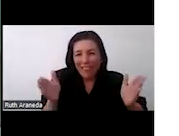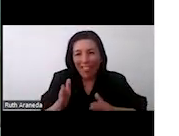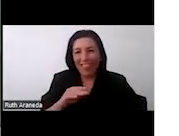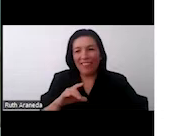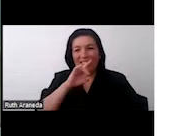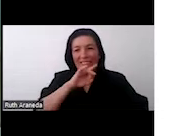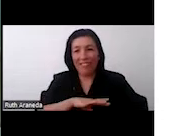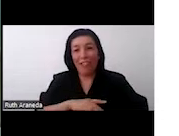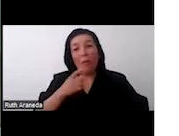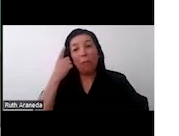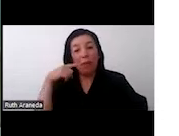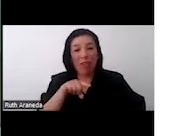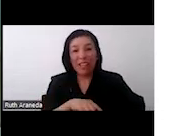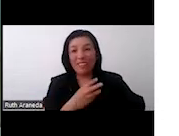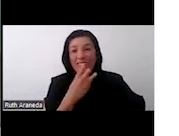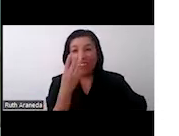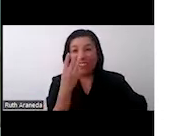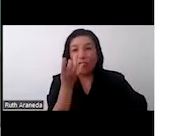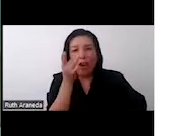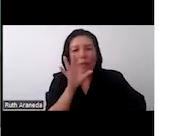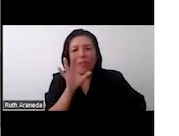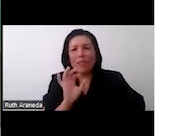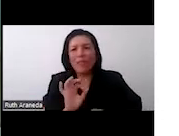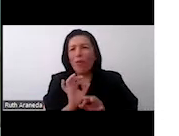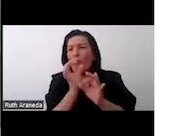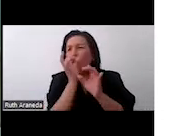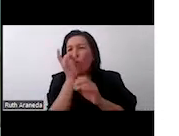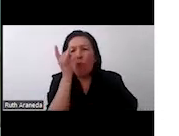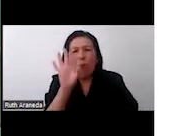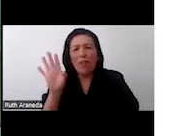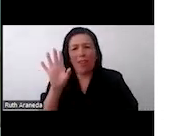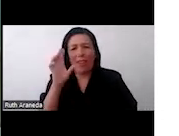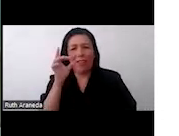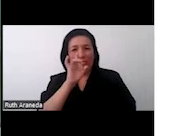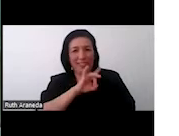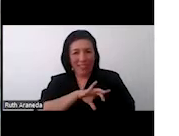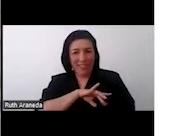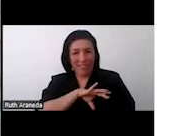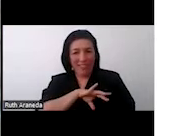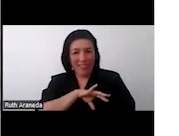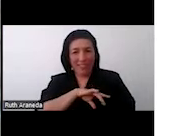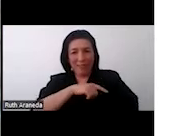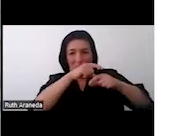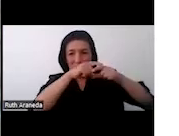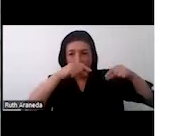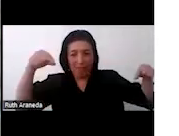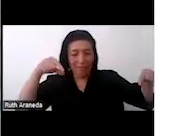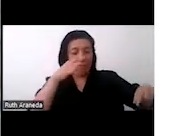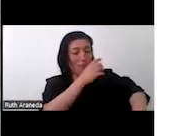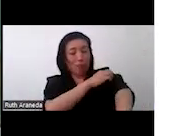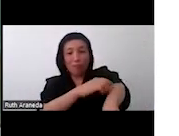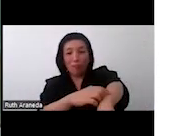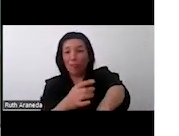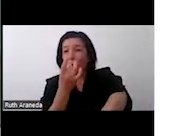solamente hay 13 aves endémicas en Chile, digamos, de la zona política. Hay algunas que